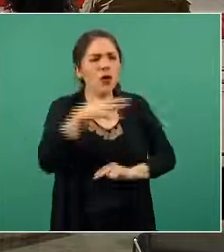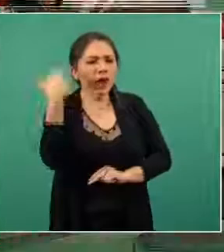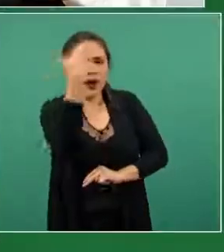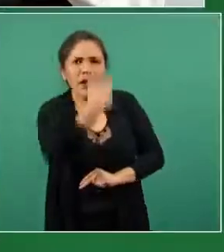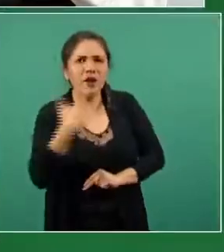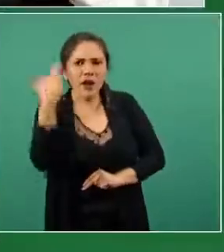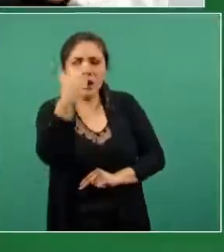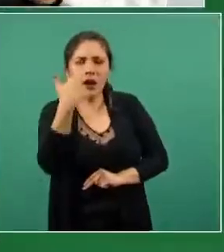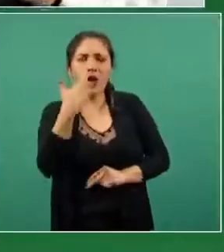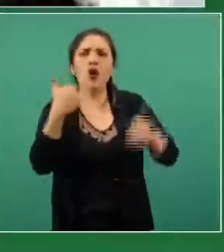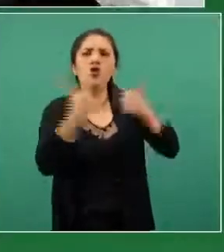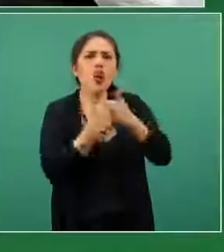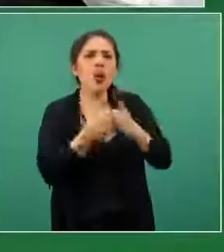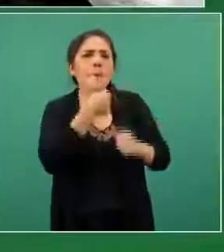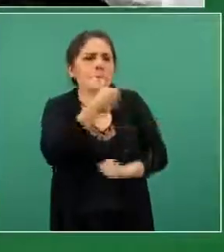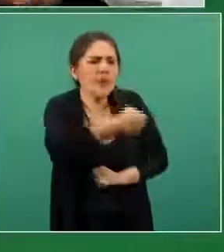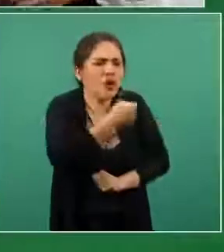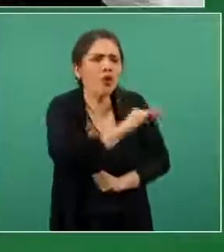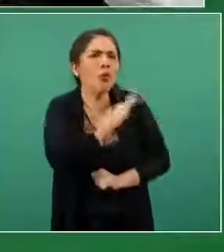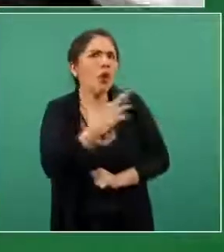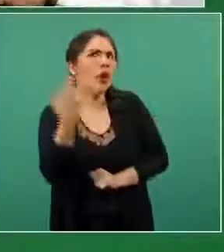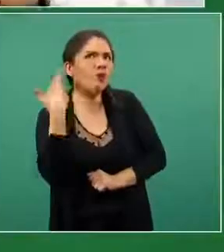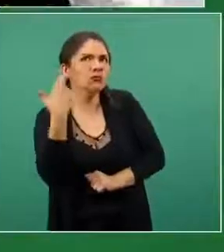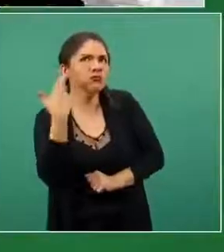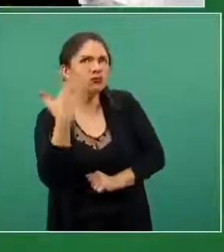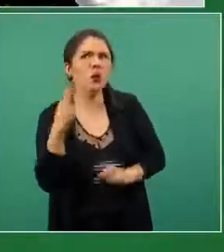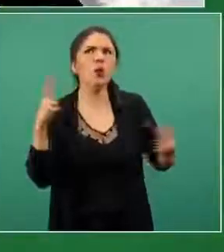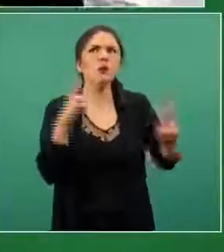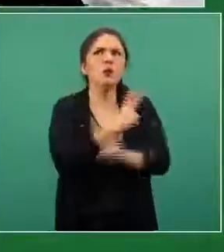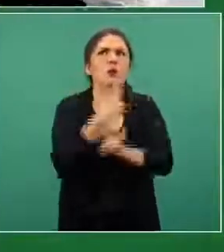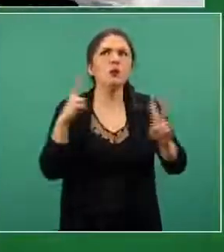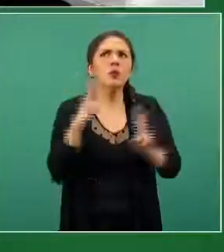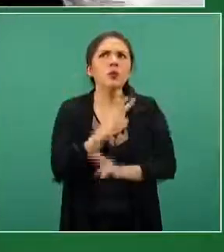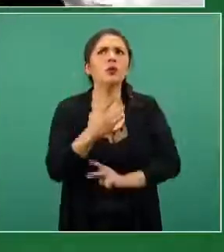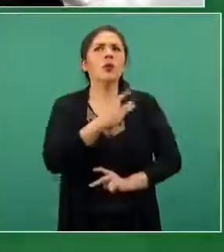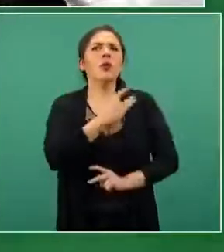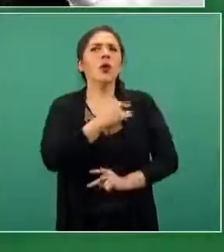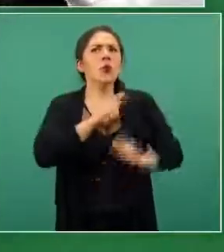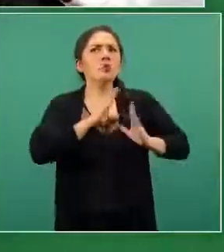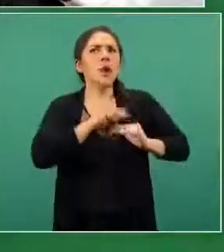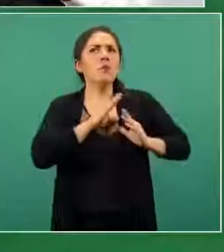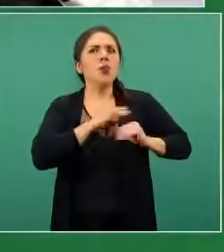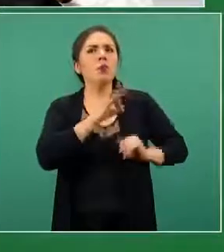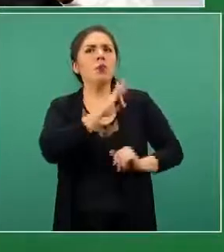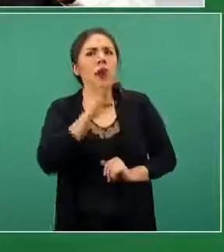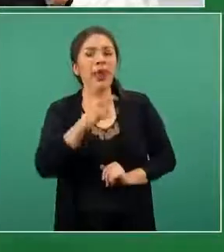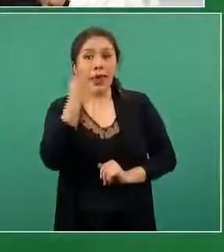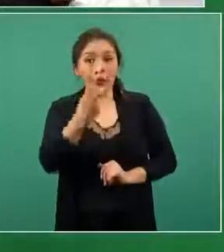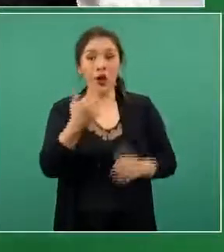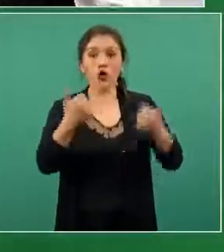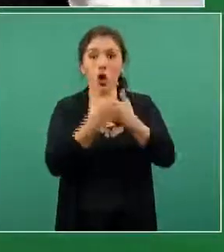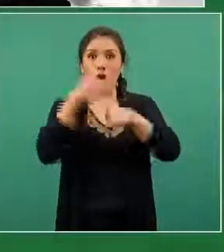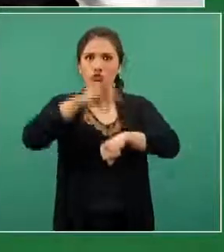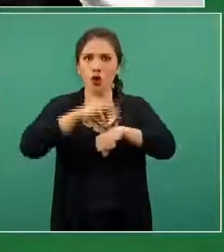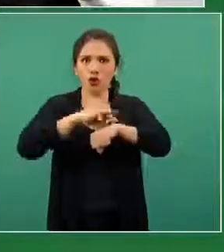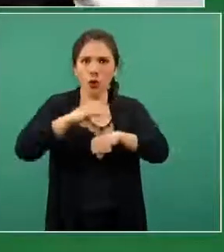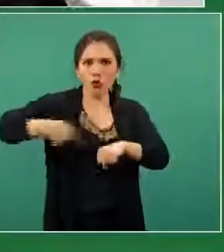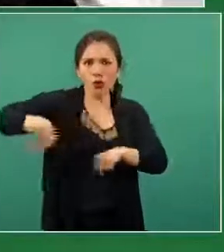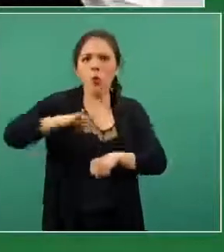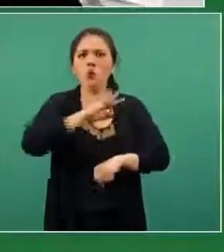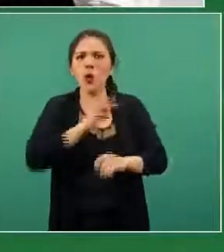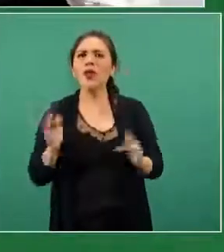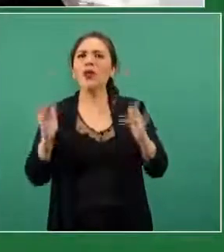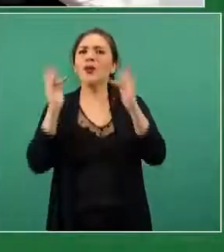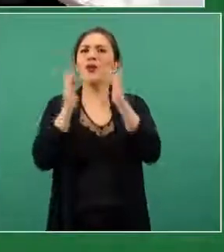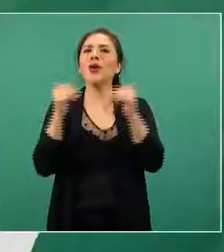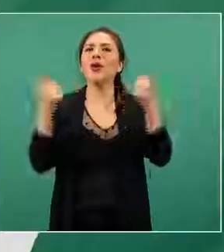el micrófono pudiera oír su ventilación, los ruidos de su corazón y junto con el grupo de tratantes establecer con